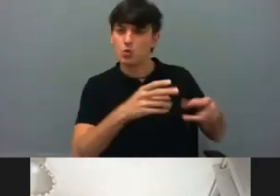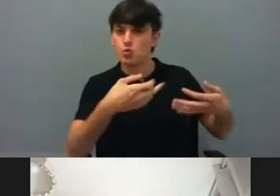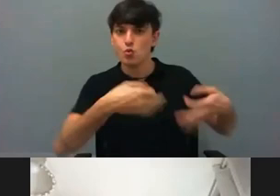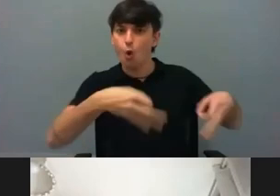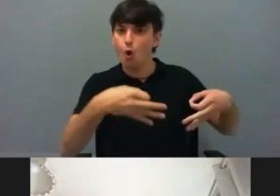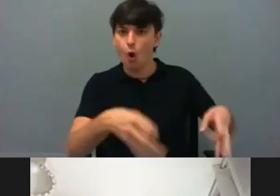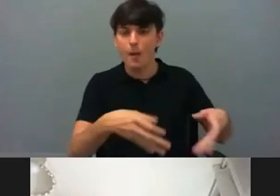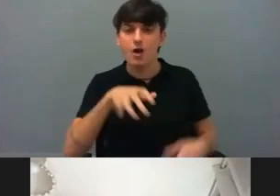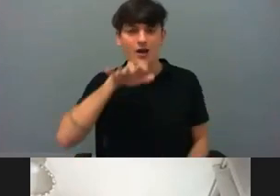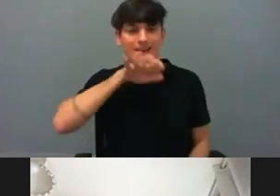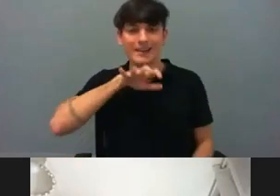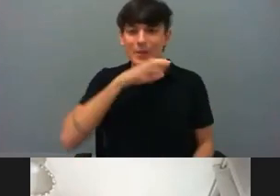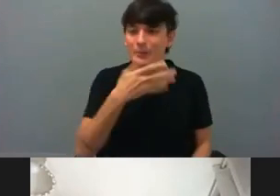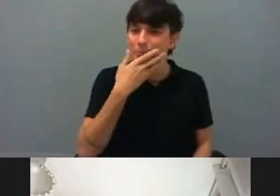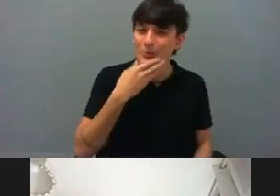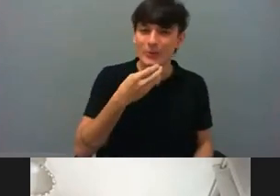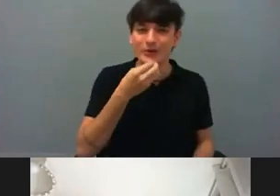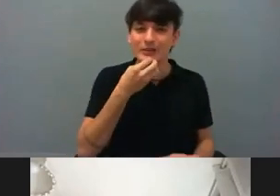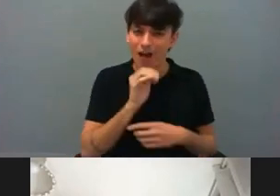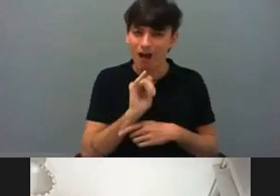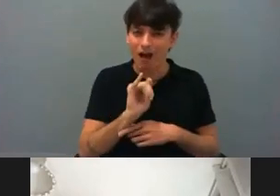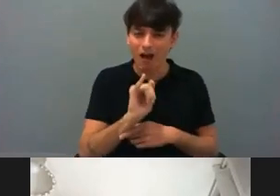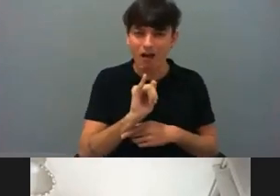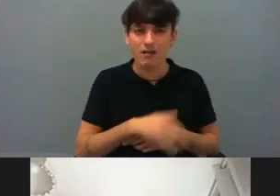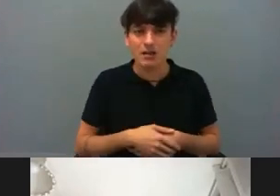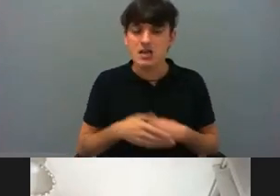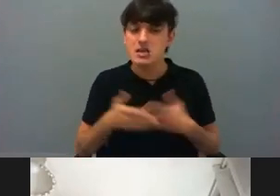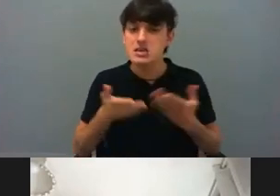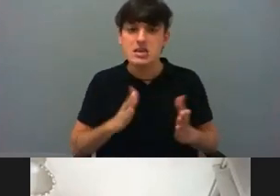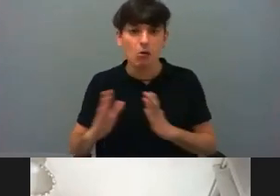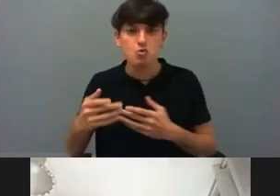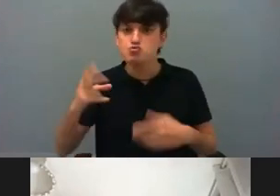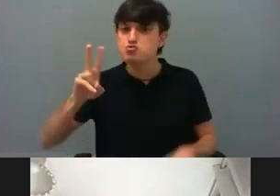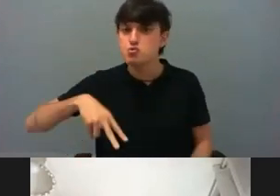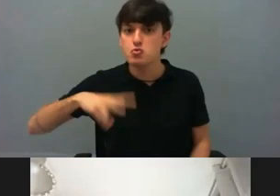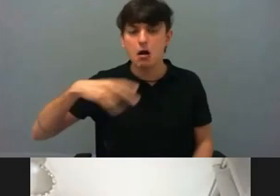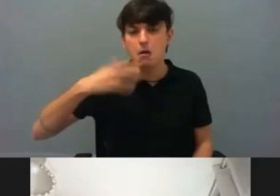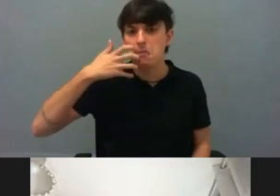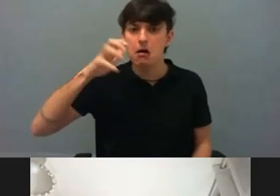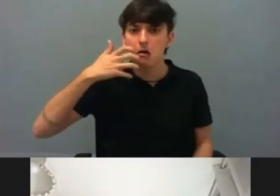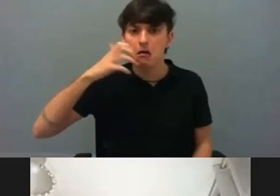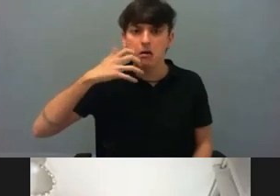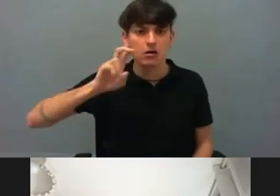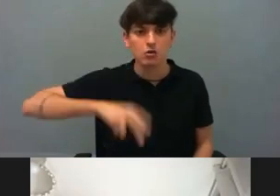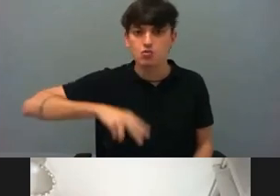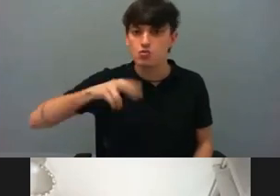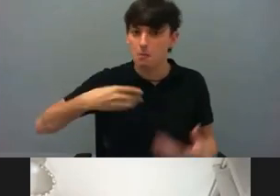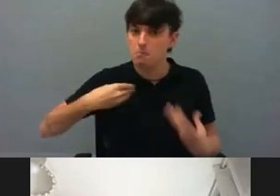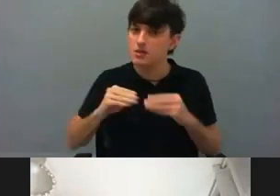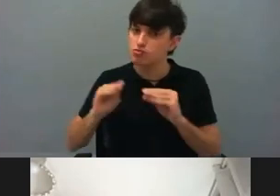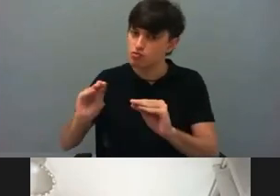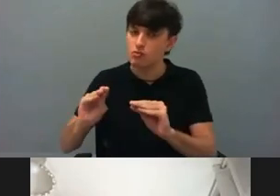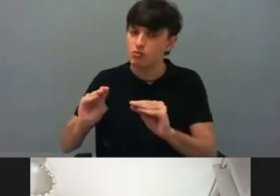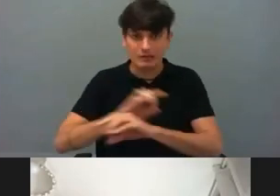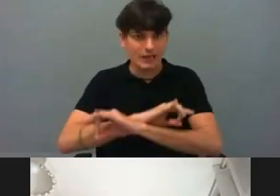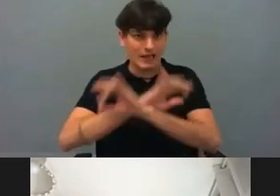bonitas. Nuestros hijos nunca exigieron ni protestaron. Sus vidas, claro que ha estado condicionada por